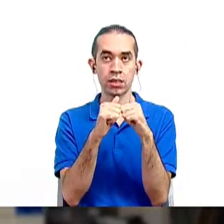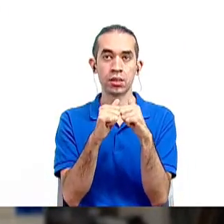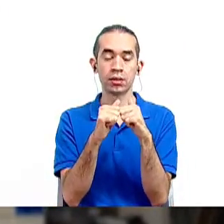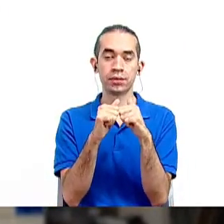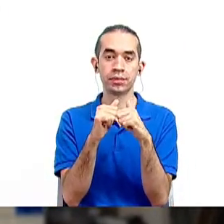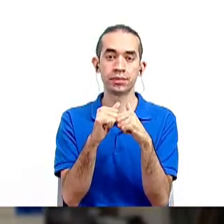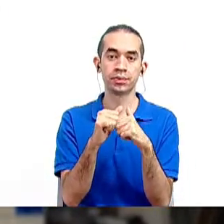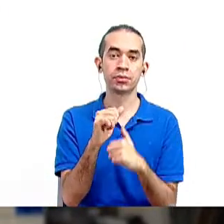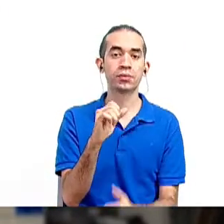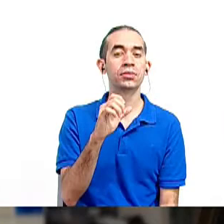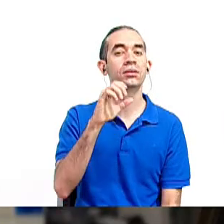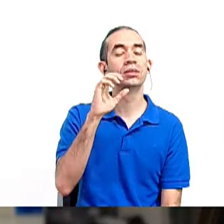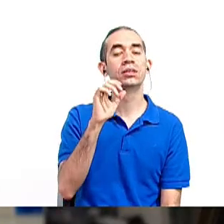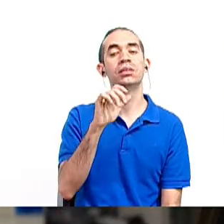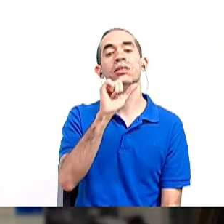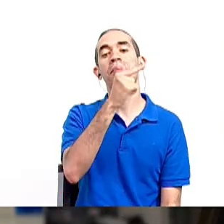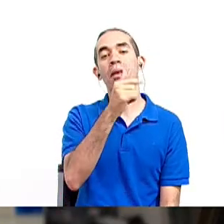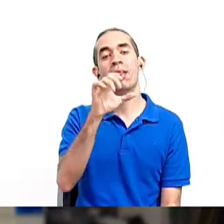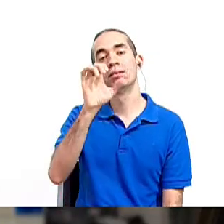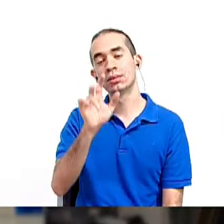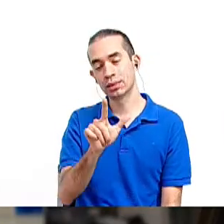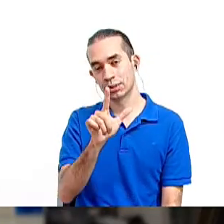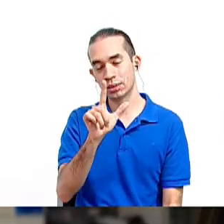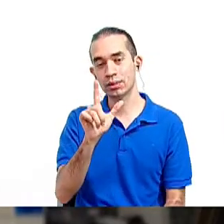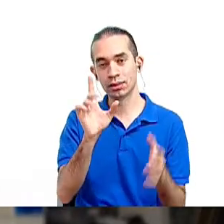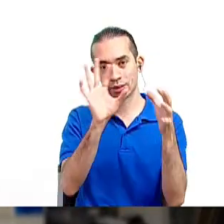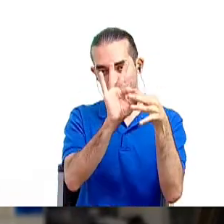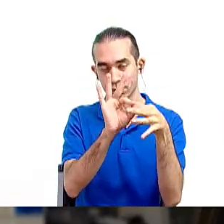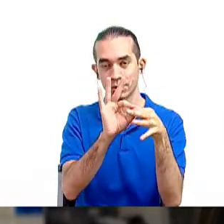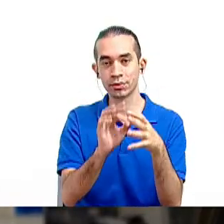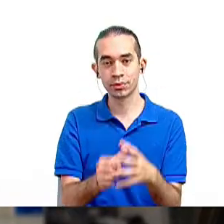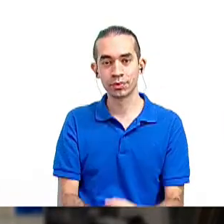cloruro de plata que está acá.